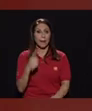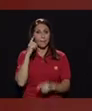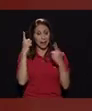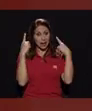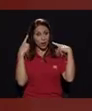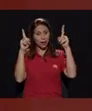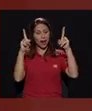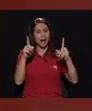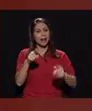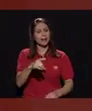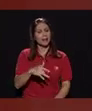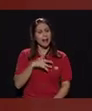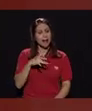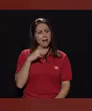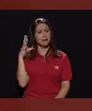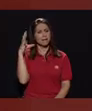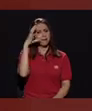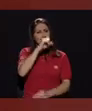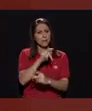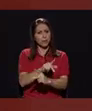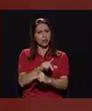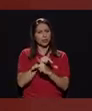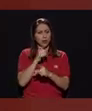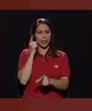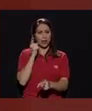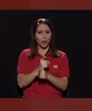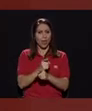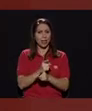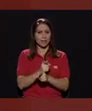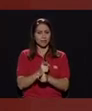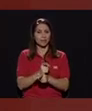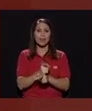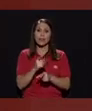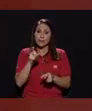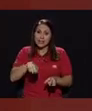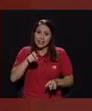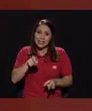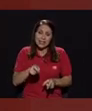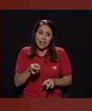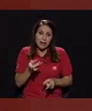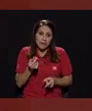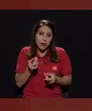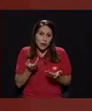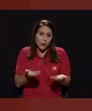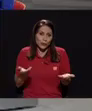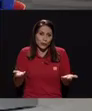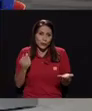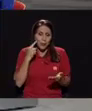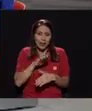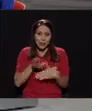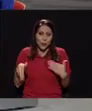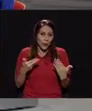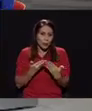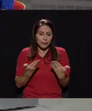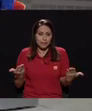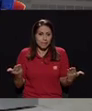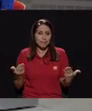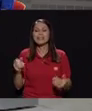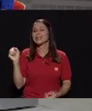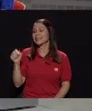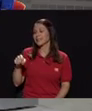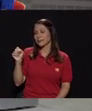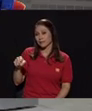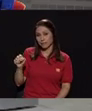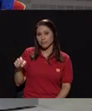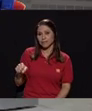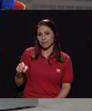Para lograr esa sensibilización y la protección adecuada del manejo sustentable, pues se necesitan recursos, como para todo. Sí, definitivamente,